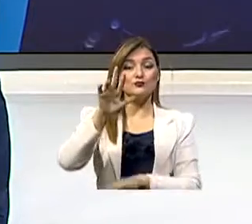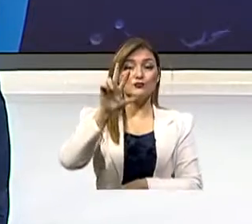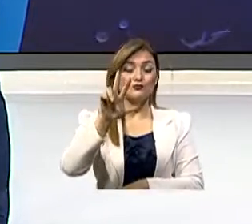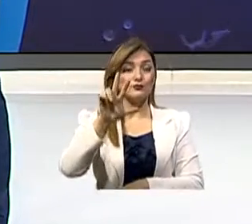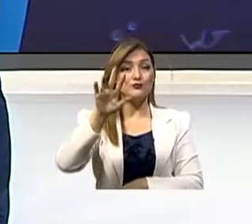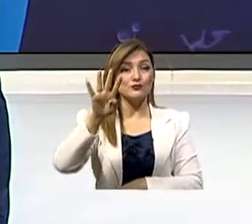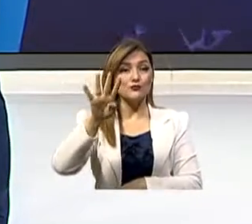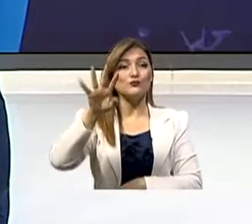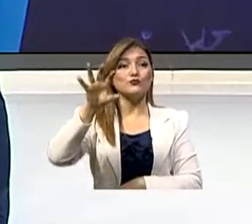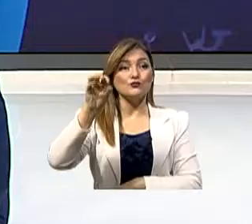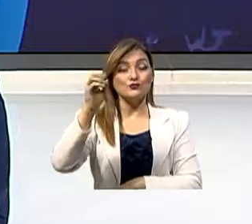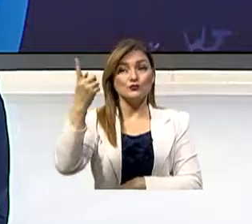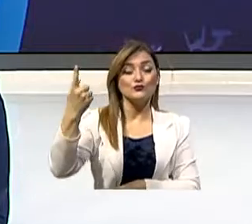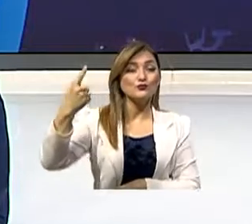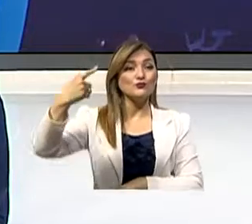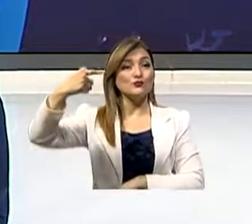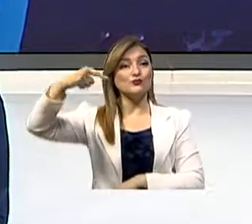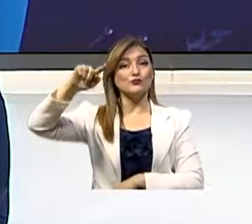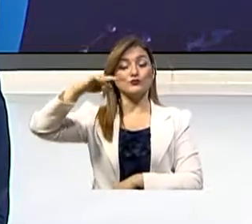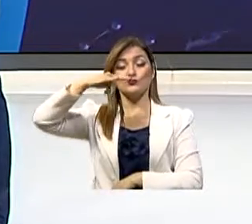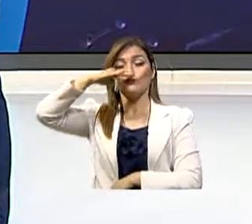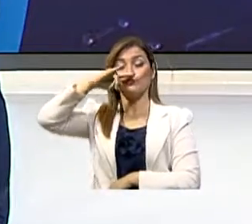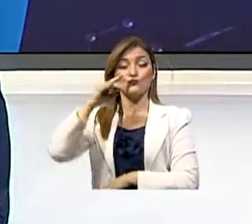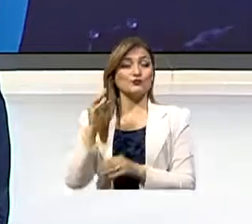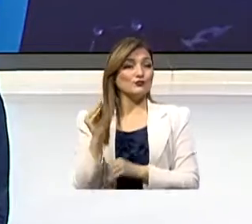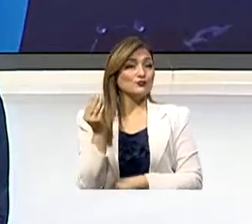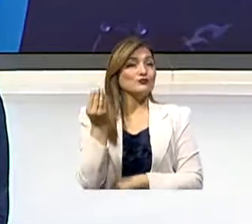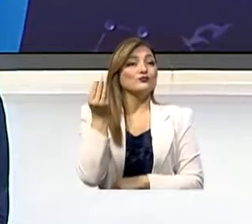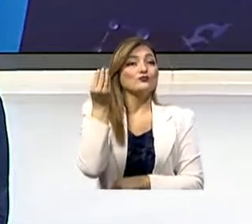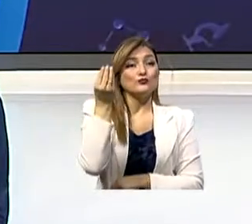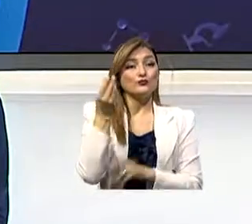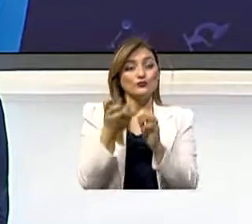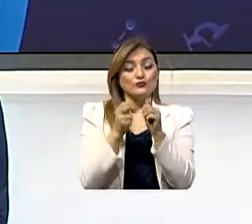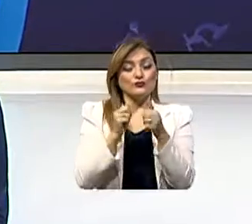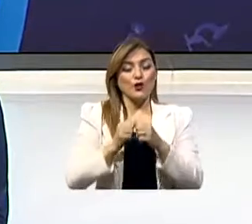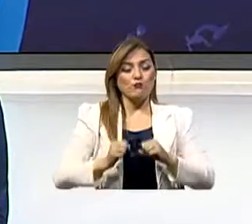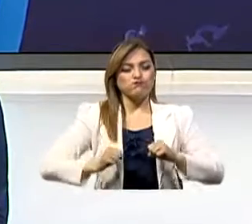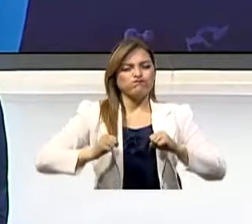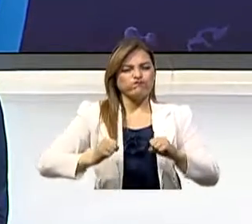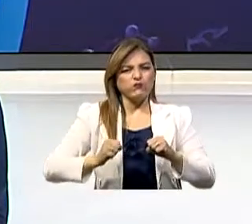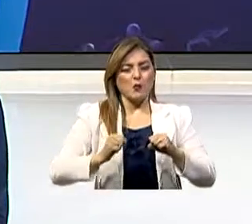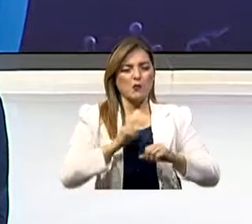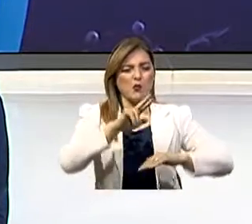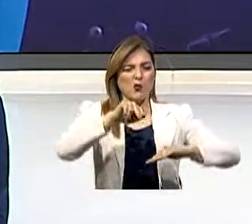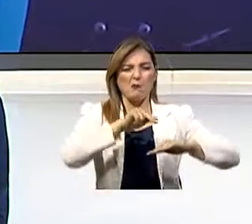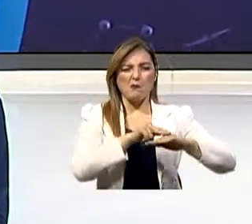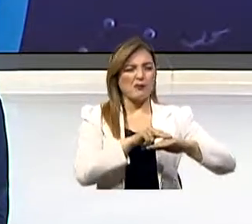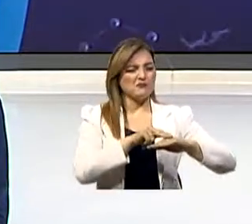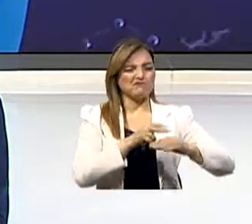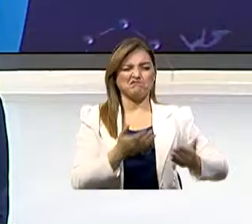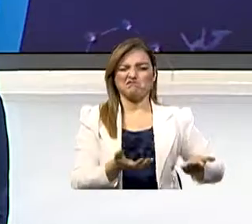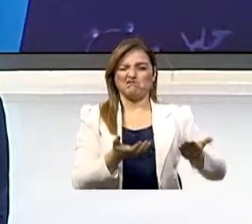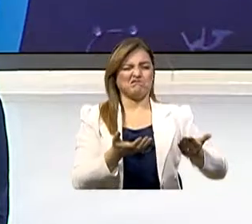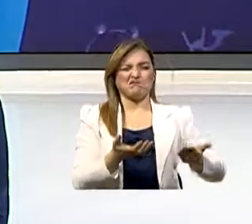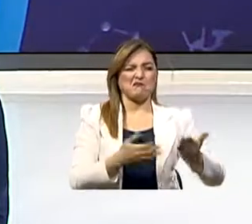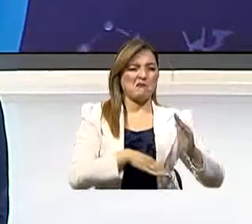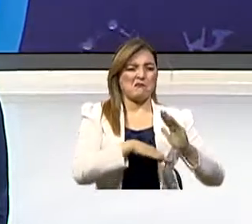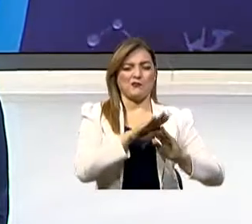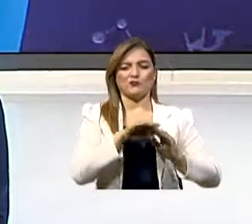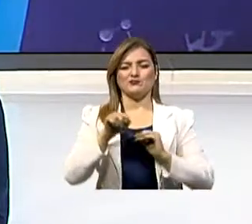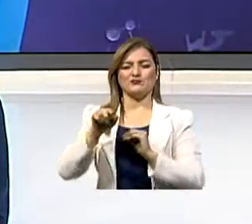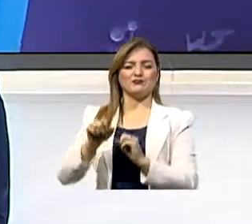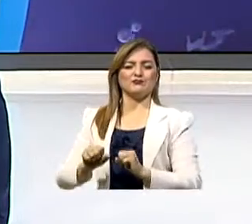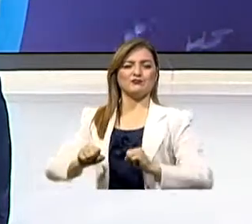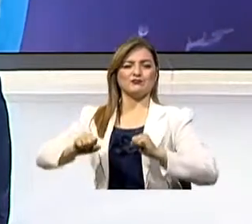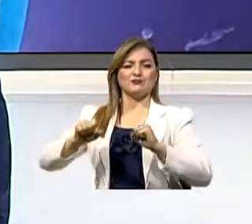340 millones de niños y adolescentes ya con problemas de sobrepeso y obesidad entre 5 a 19 años pues nosotros ya teníamos